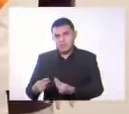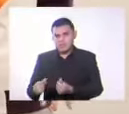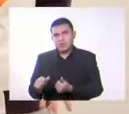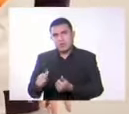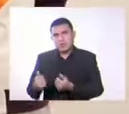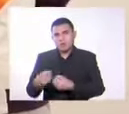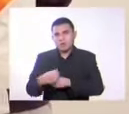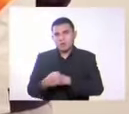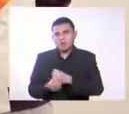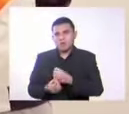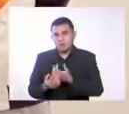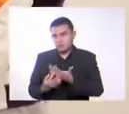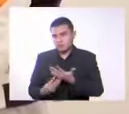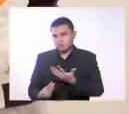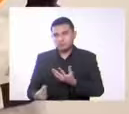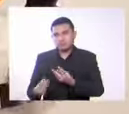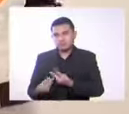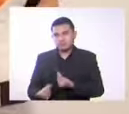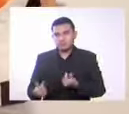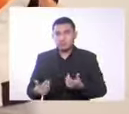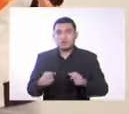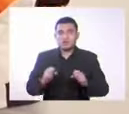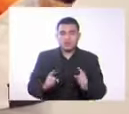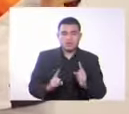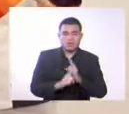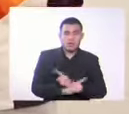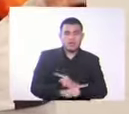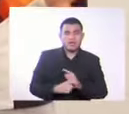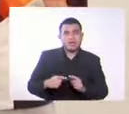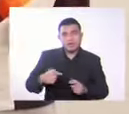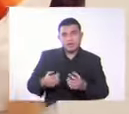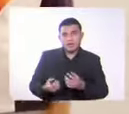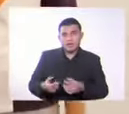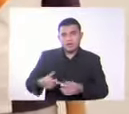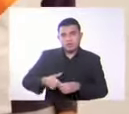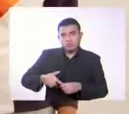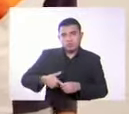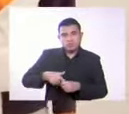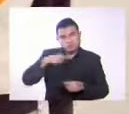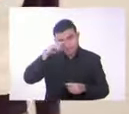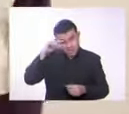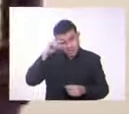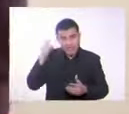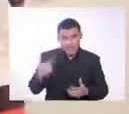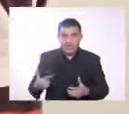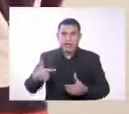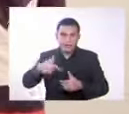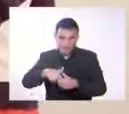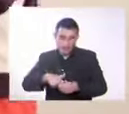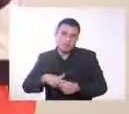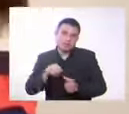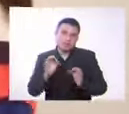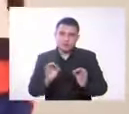pueden utilizar para transformar el petróleo en gasolina de manera más fácil y eficiente.